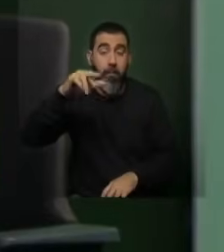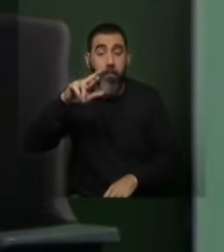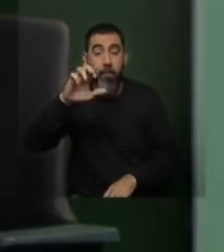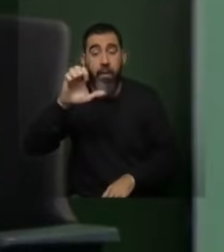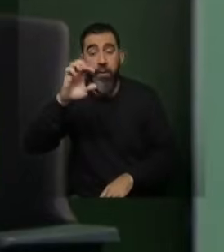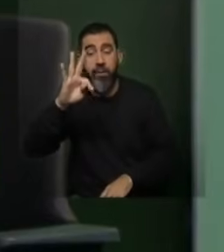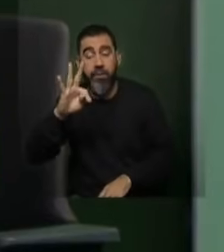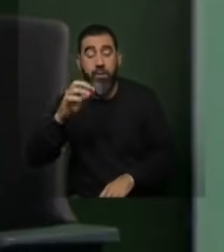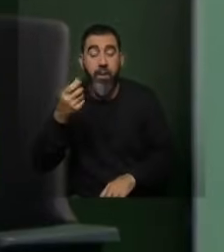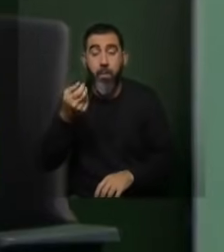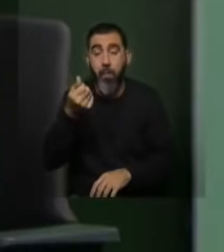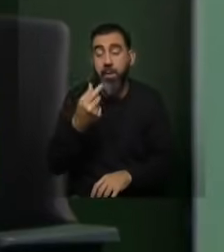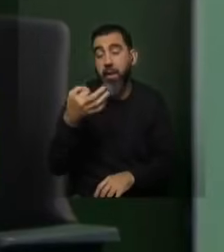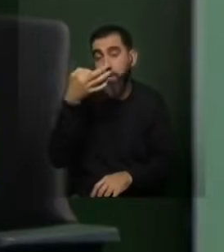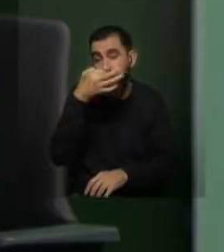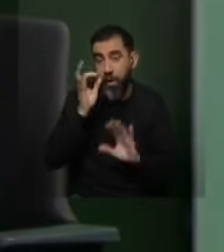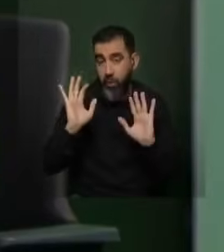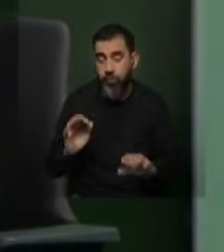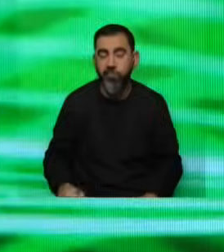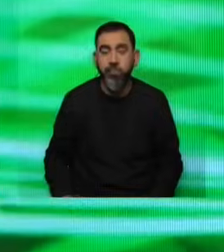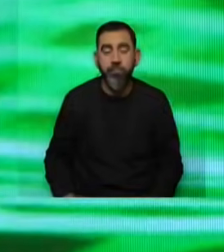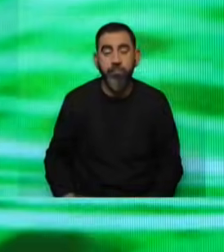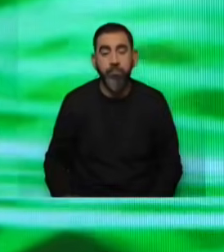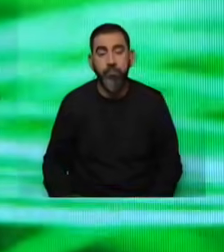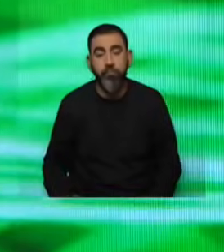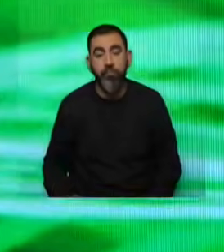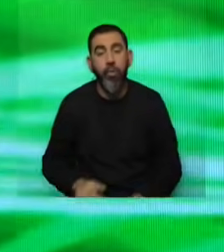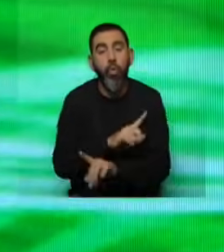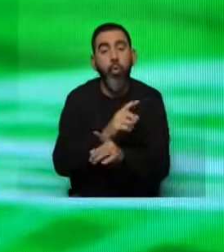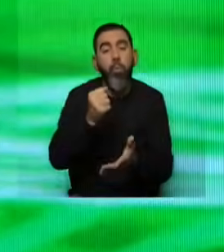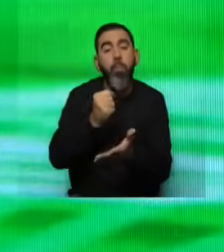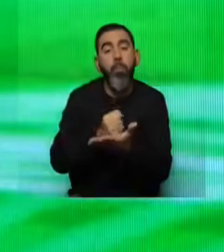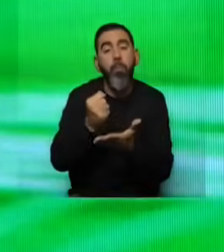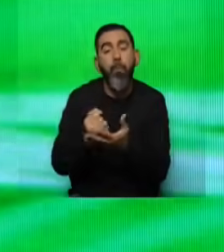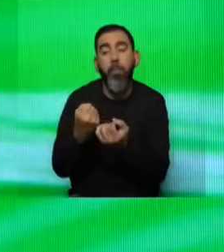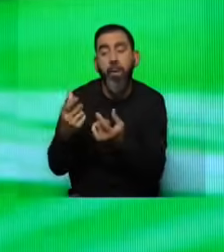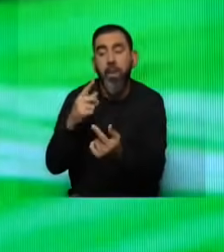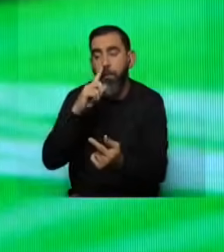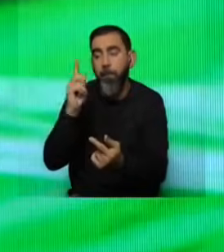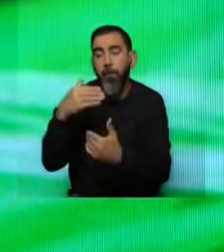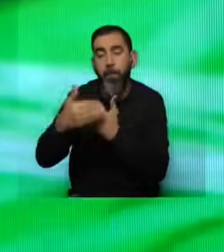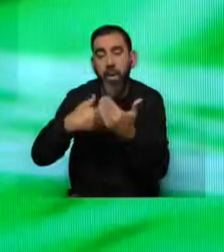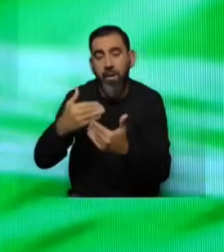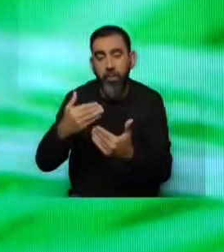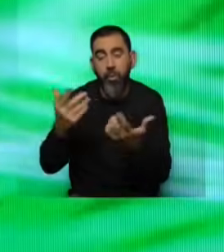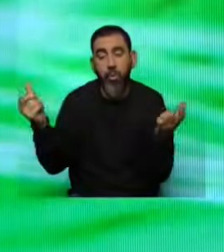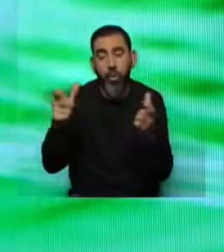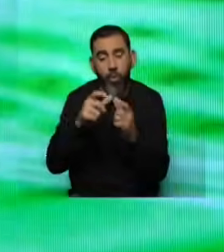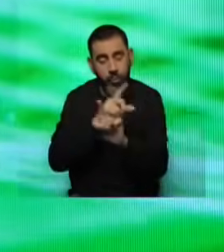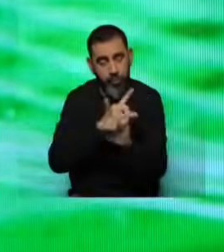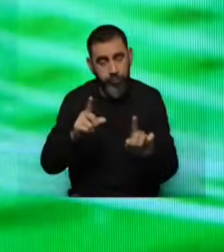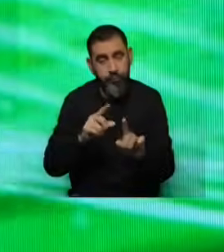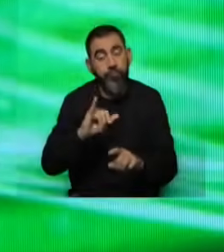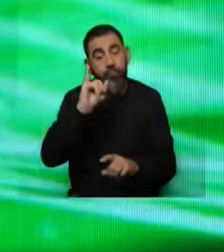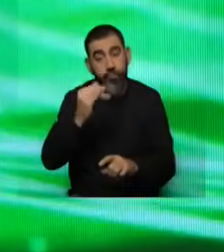plata de narcotráfico en la política uruguaya no es que el caso marset haya acelerado el proceso en el caso de la comisión si